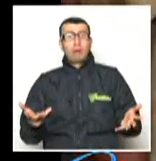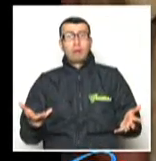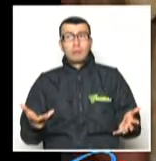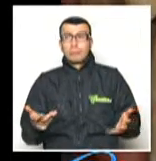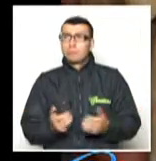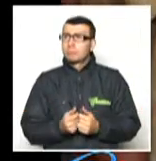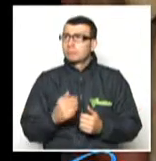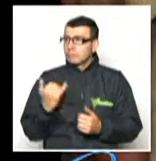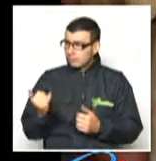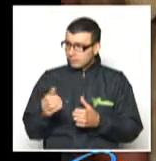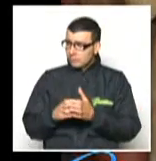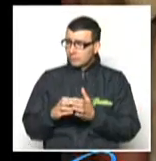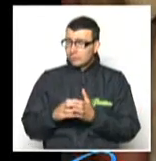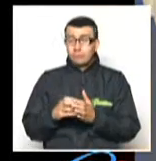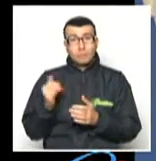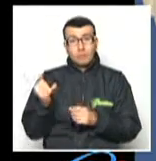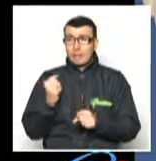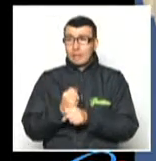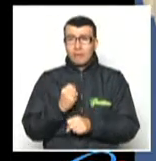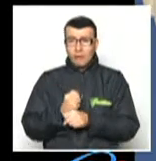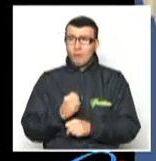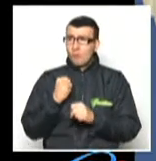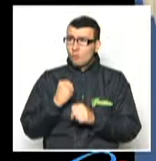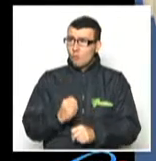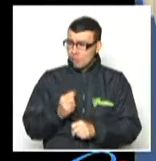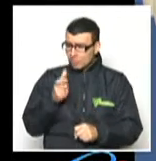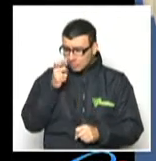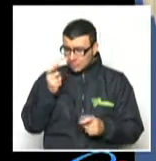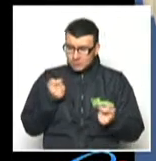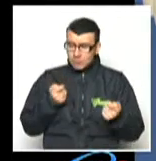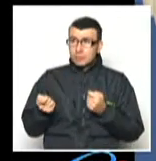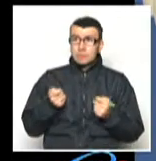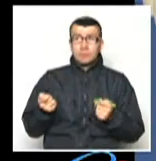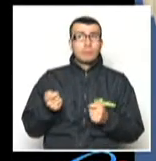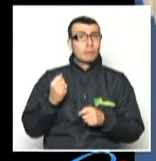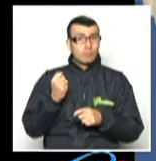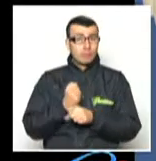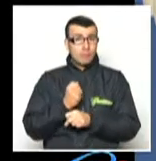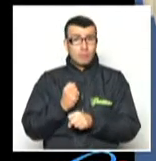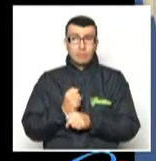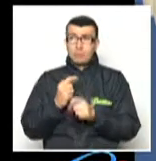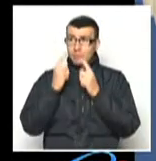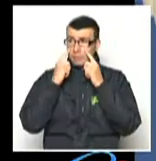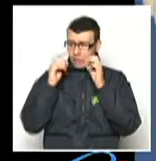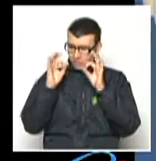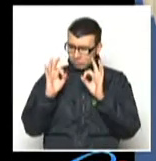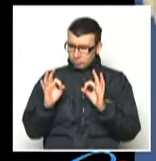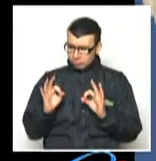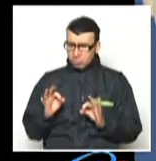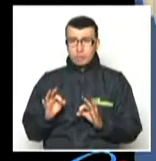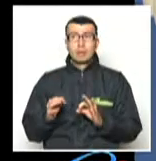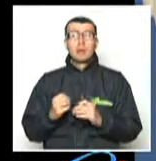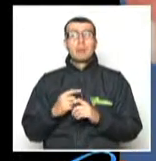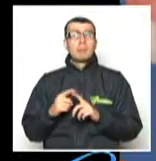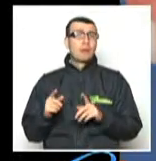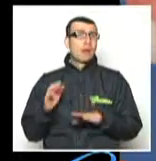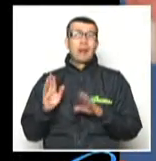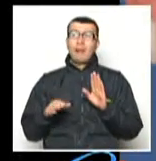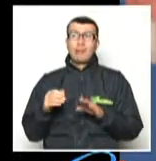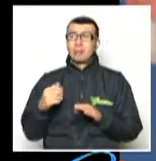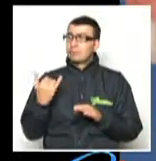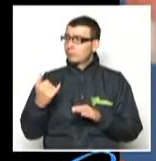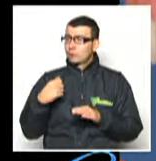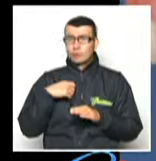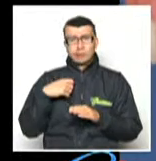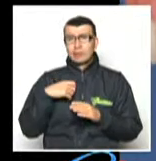hecho un trabajo muy fuerte en pro de mantener a los dientes y de mantenerlos bien, pero muchas veces los dientes ya no tienen solución